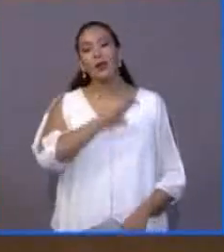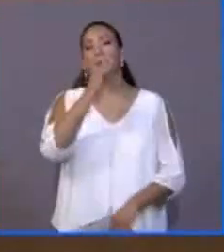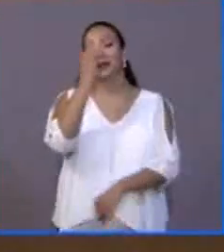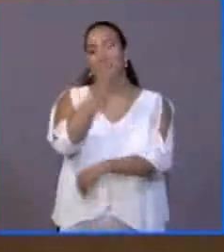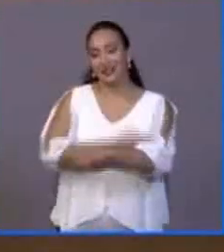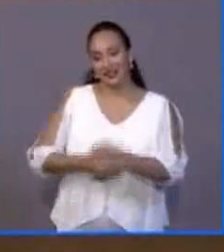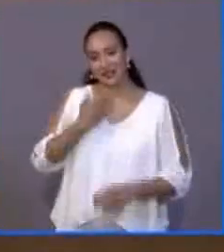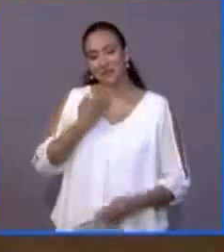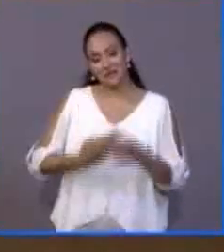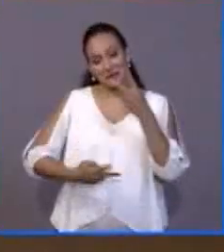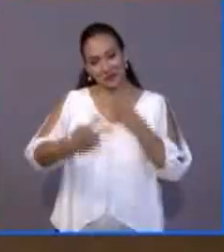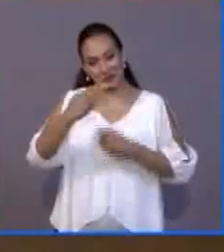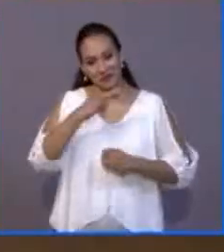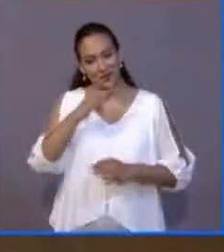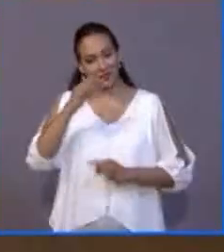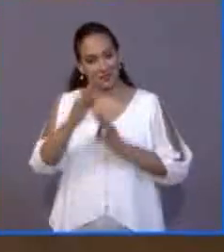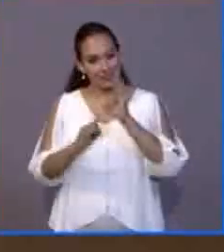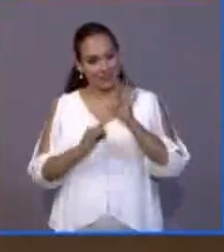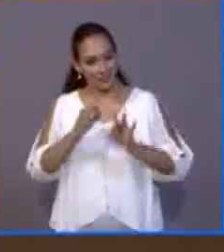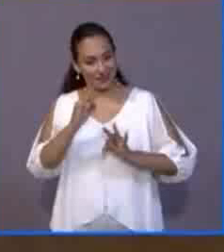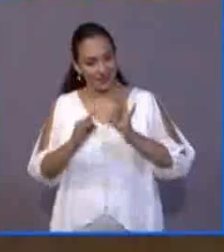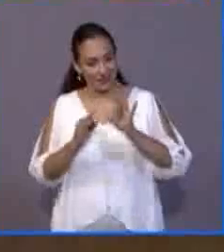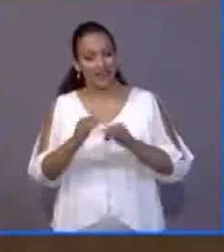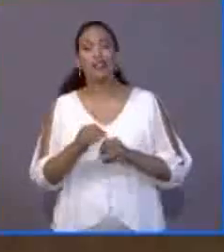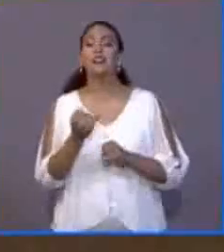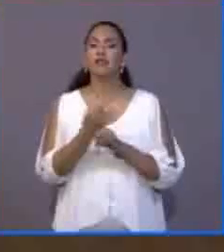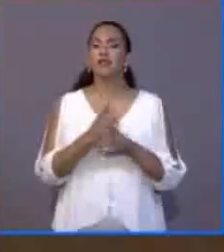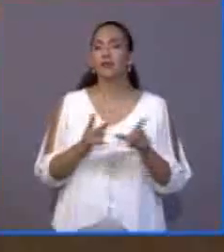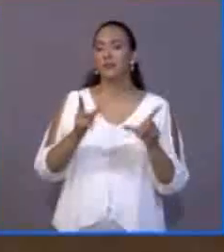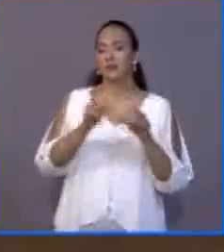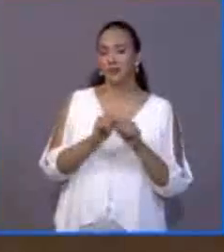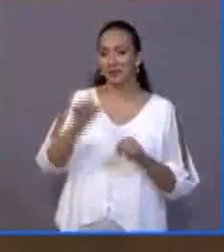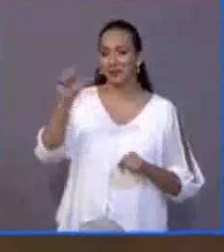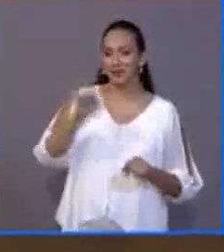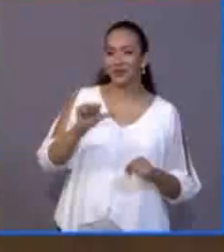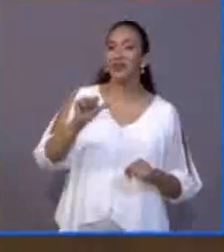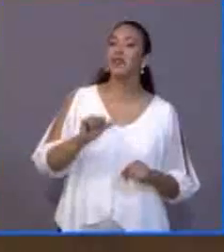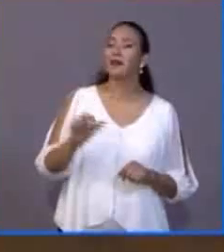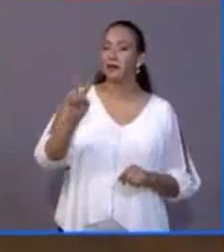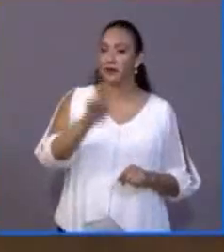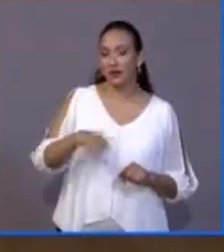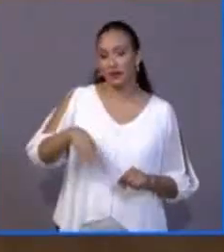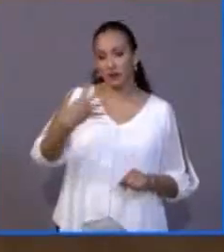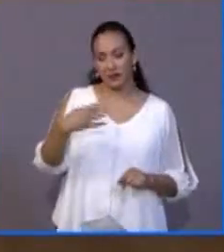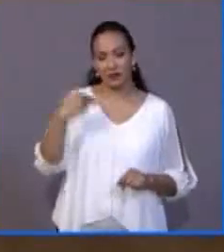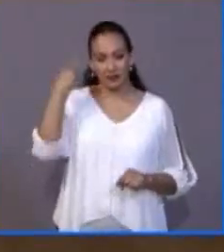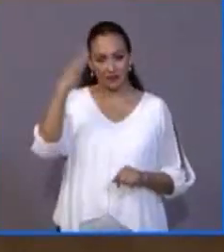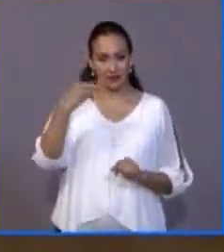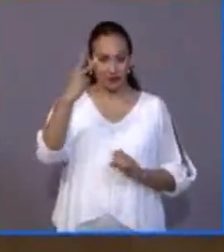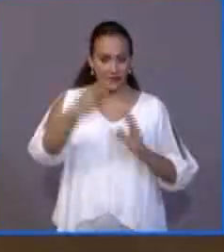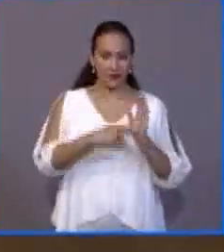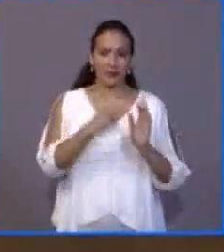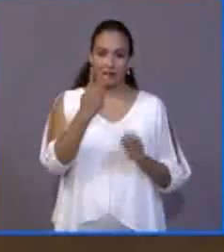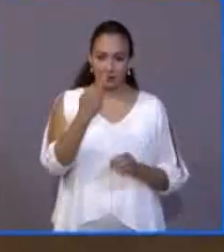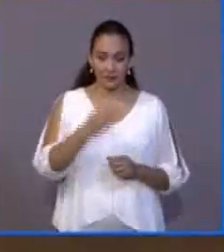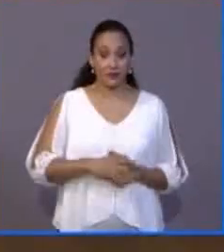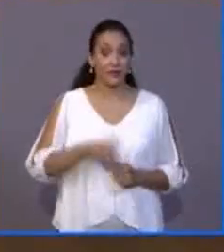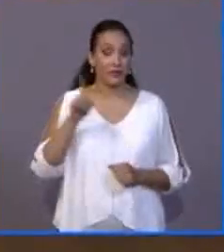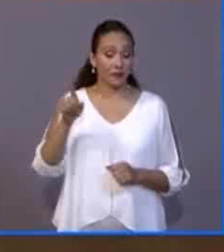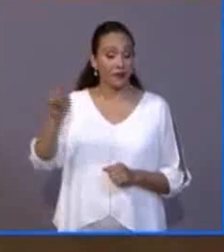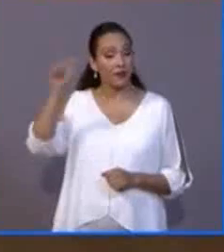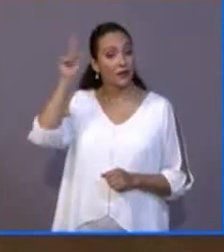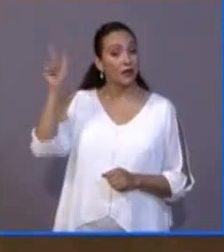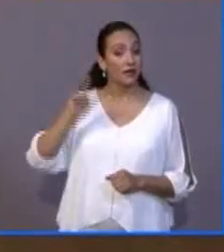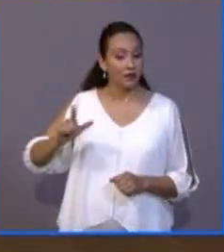tardes. Les damos la más cordial bienvenida a este espacio de noticias, corte informativo, hoy que es viernes 14 de marzo de 2025. Soy Lorena